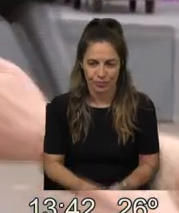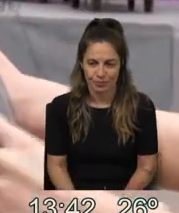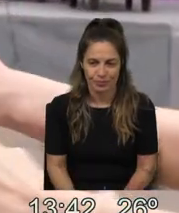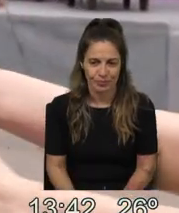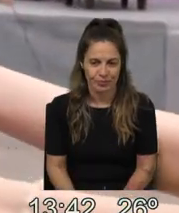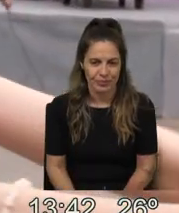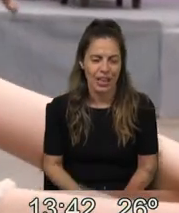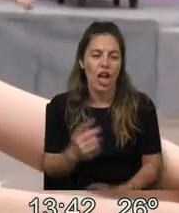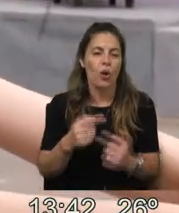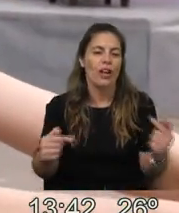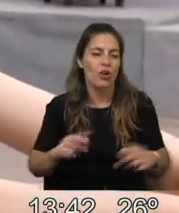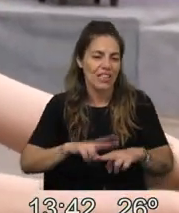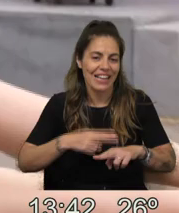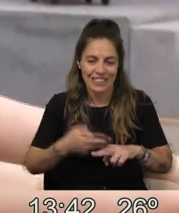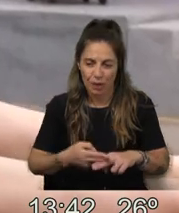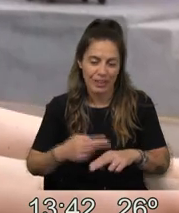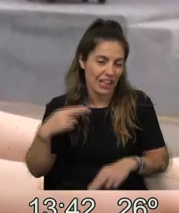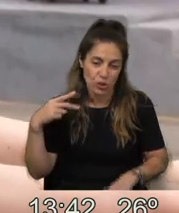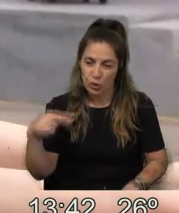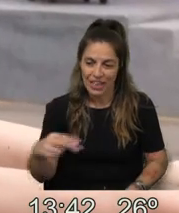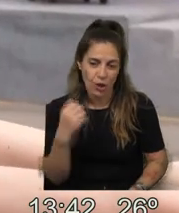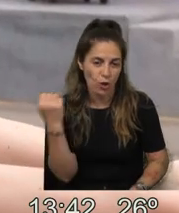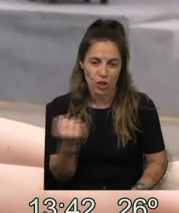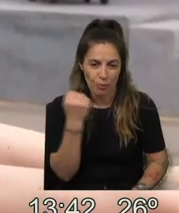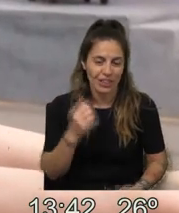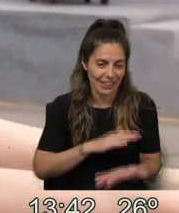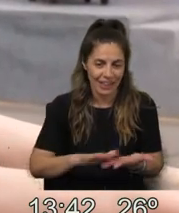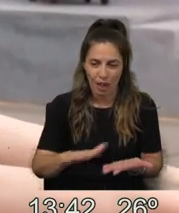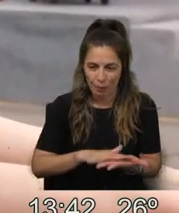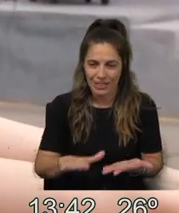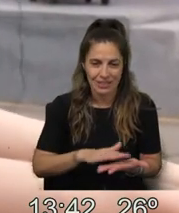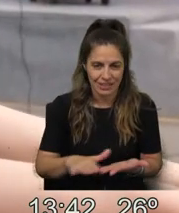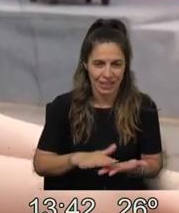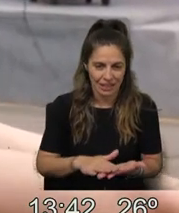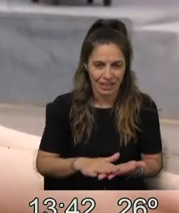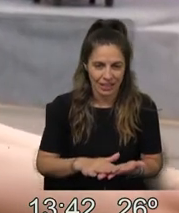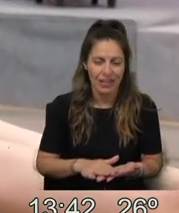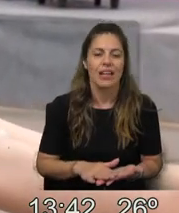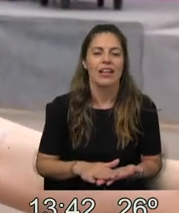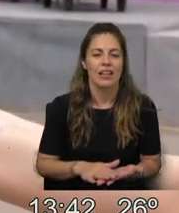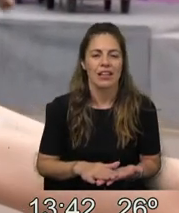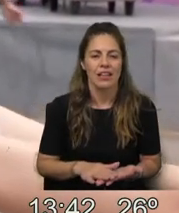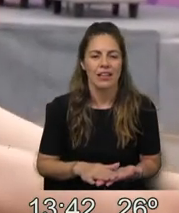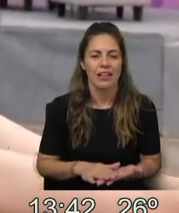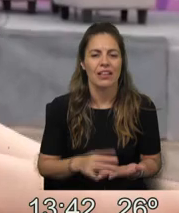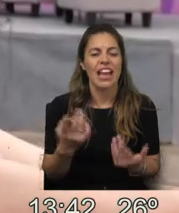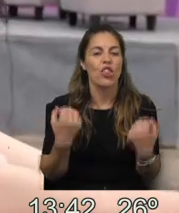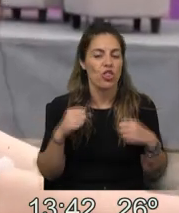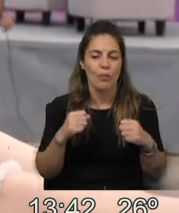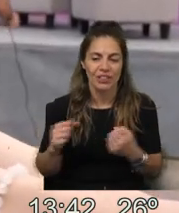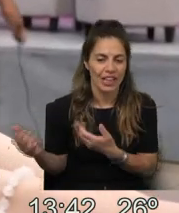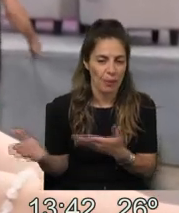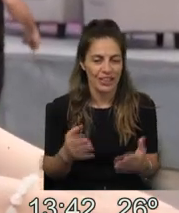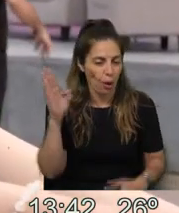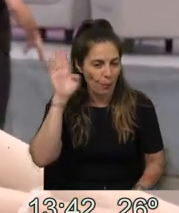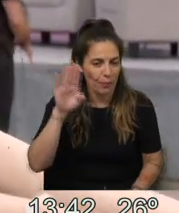Yo creo que hay algunas cosas que se repiten, que son un clásico, que son importantes de repasar, porque recién los dos deportistas que invitamos para